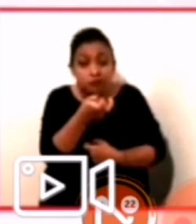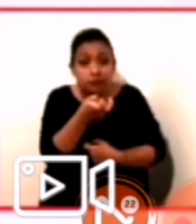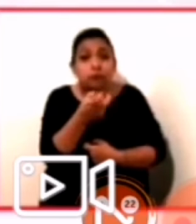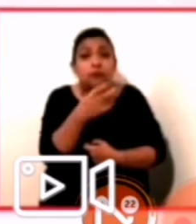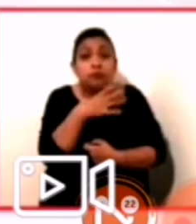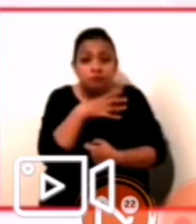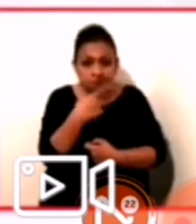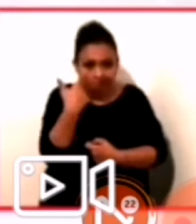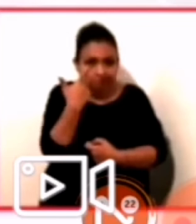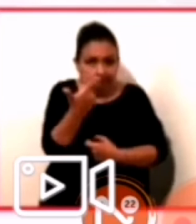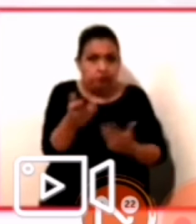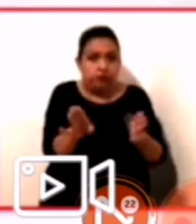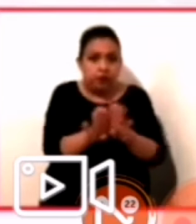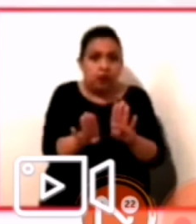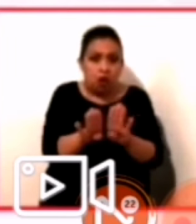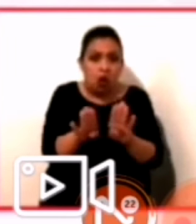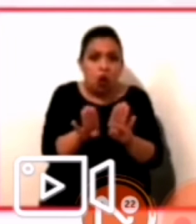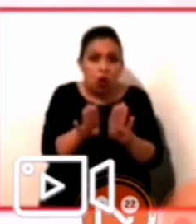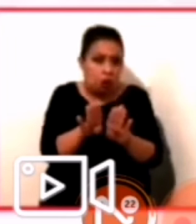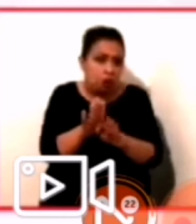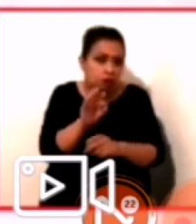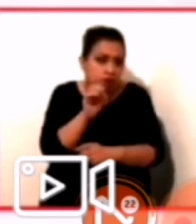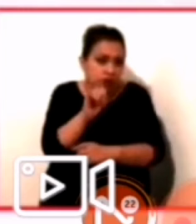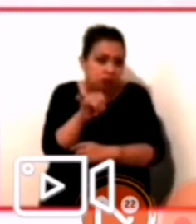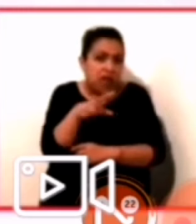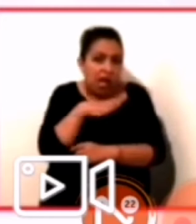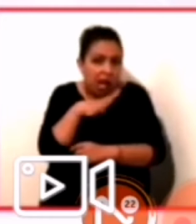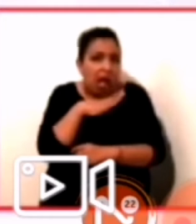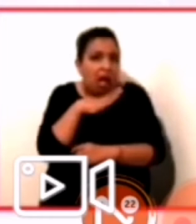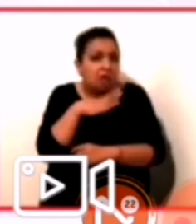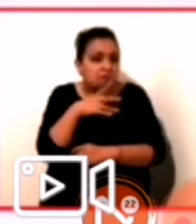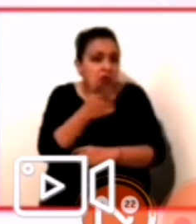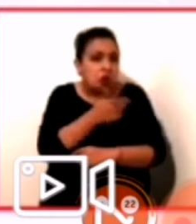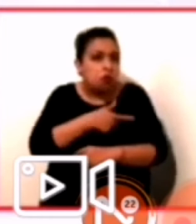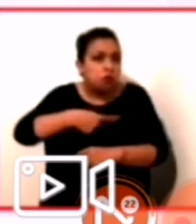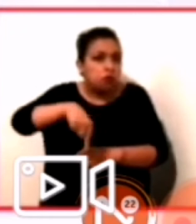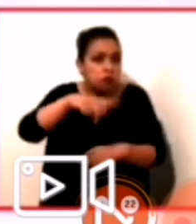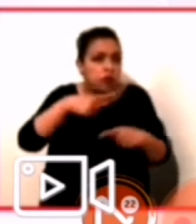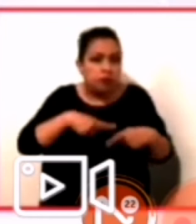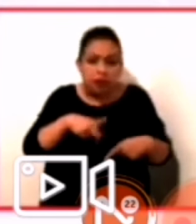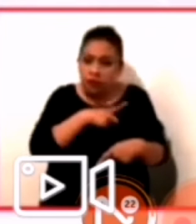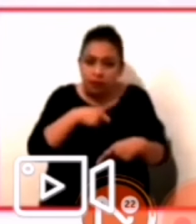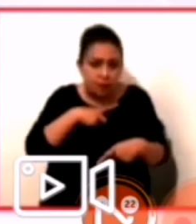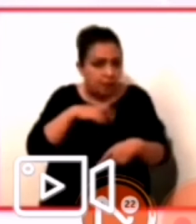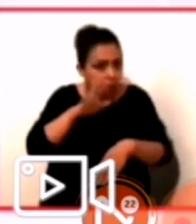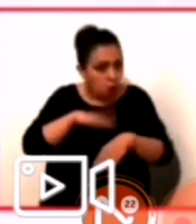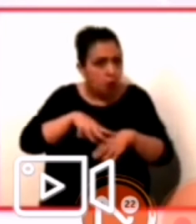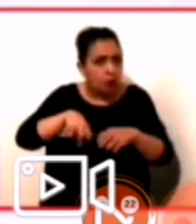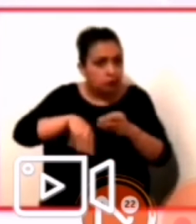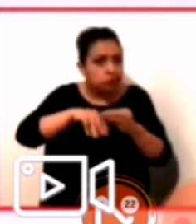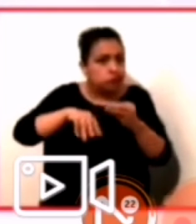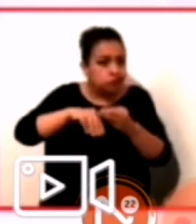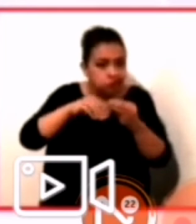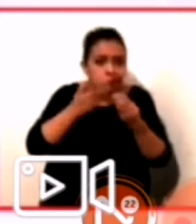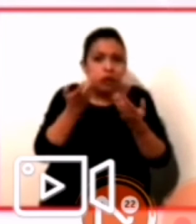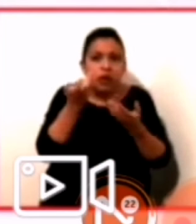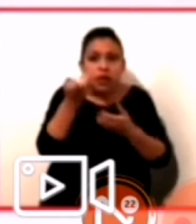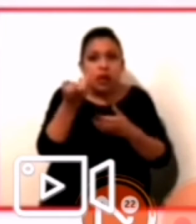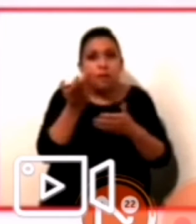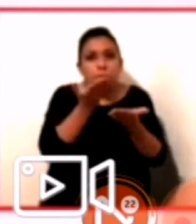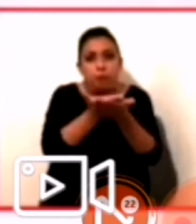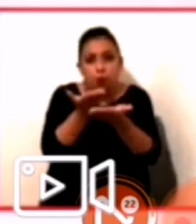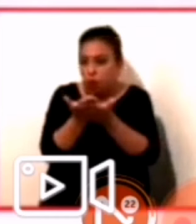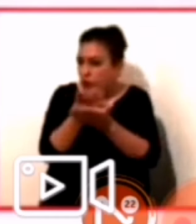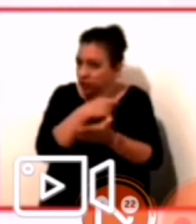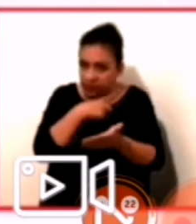nos ha hecho ver que sí tiene una salida, que debemos seguir implementando estas